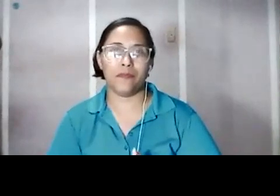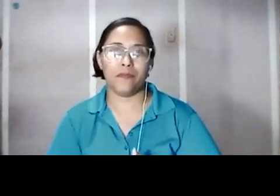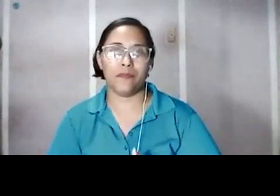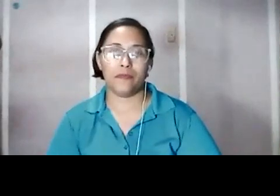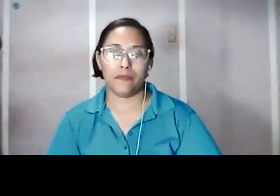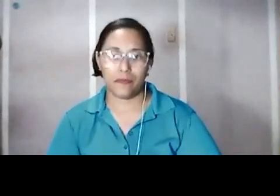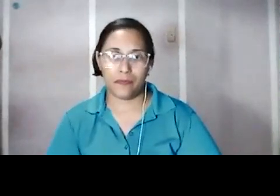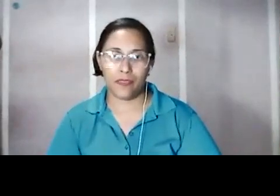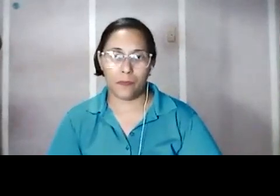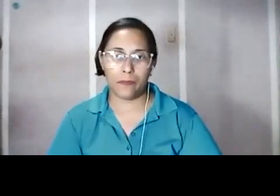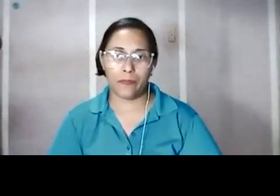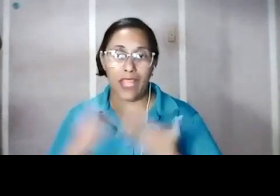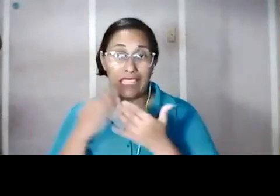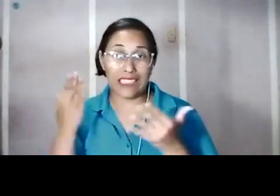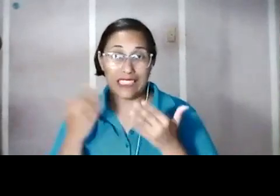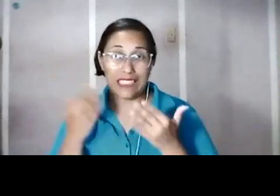soy casi una